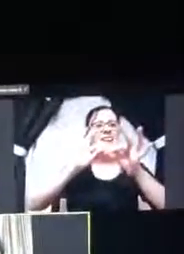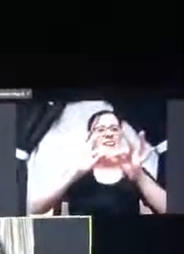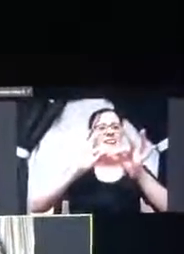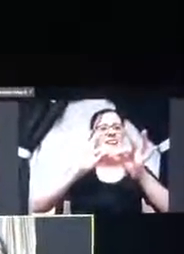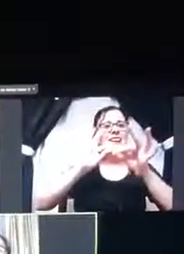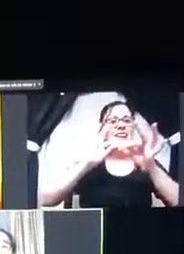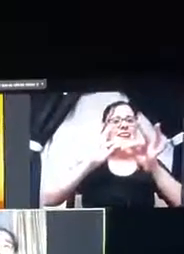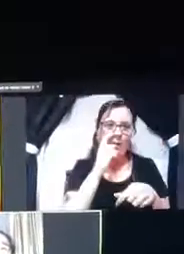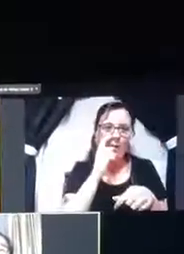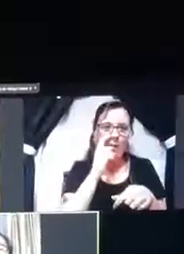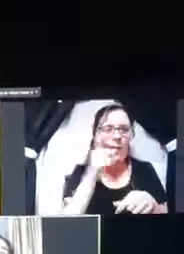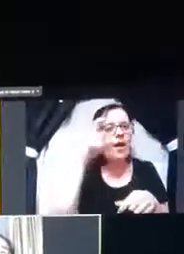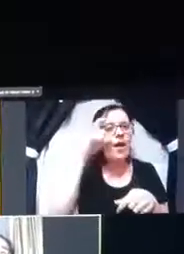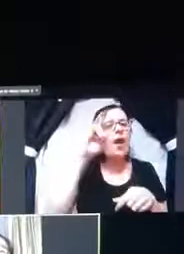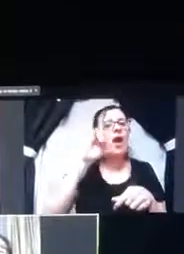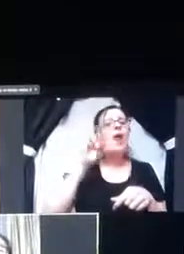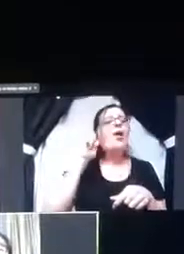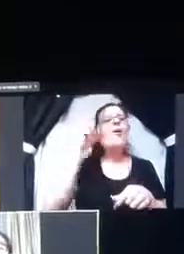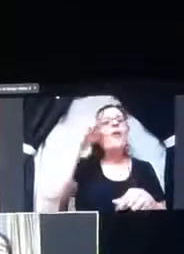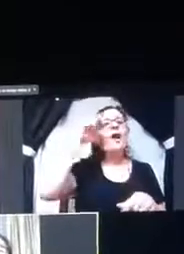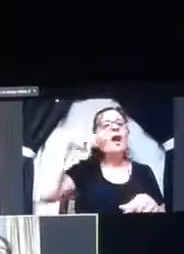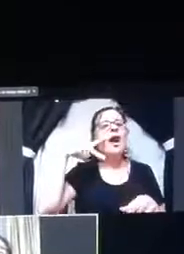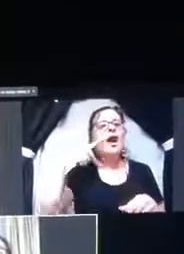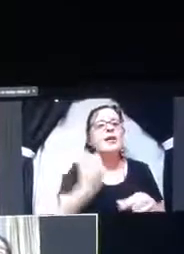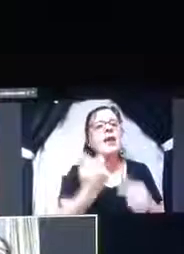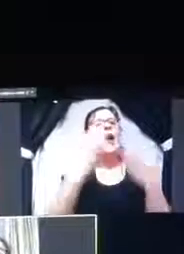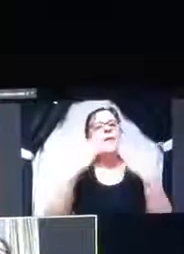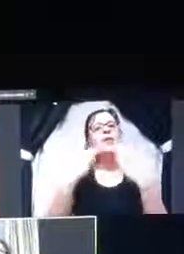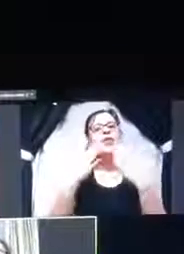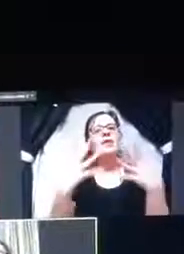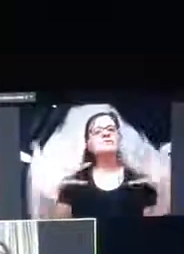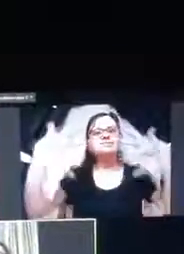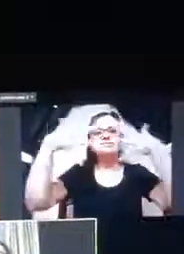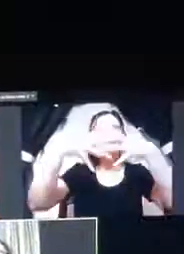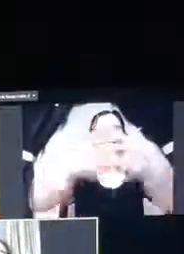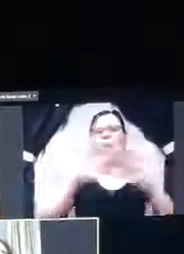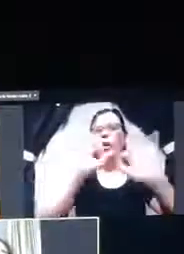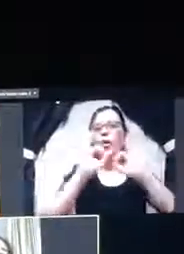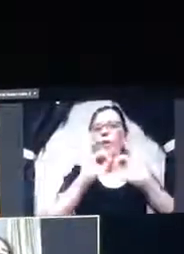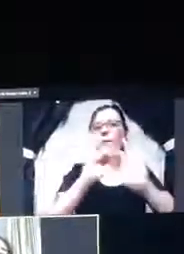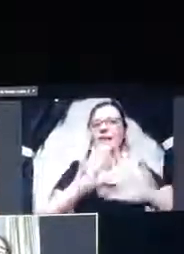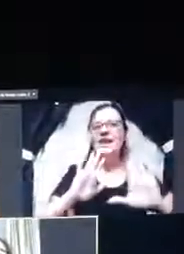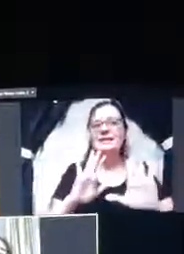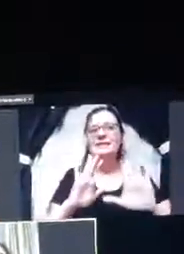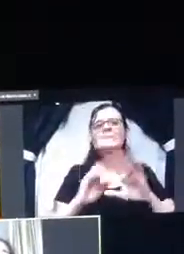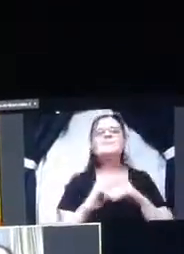Eugenia, para que nos pueda acompañar y así poder hacer toda una inclusión integral